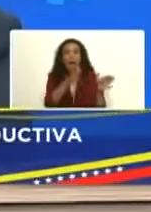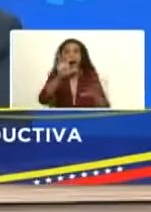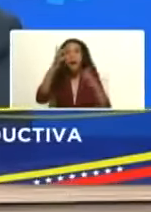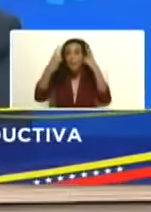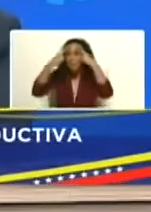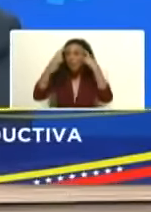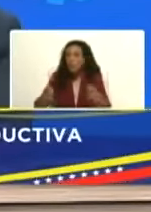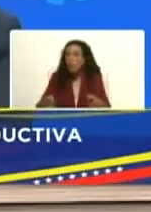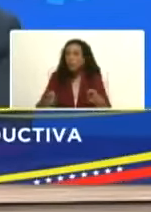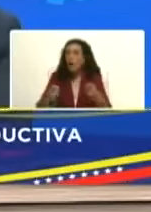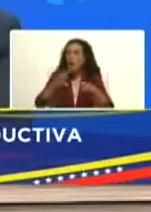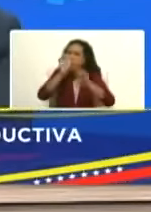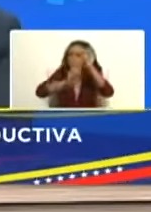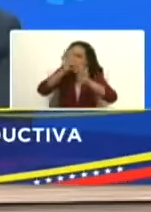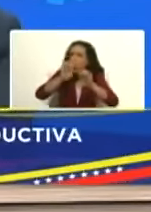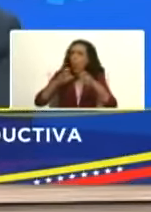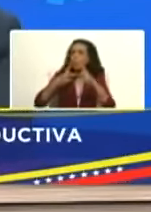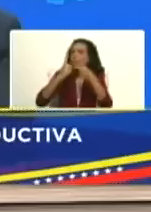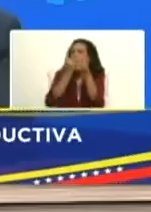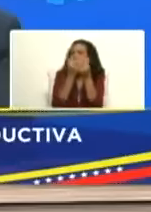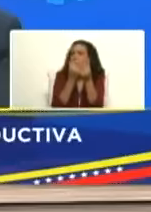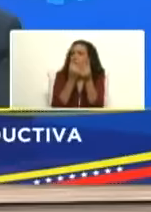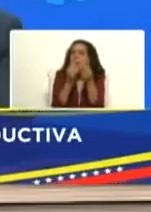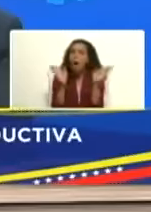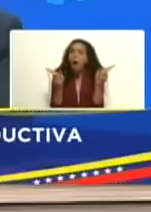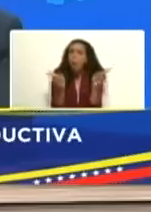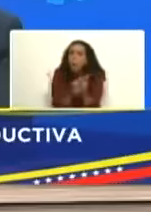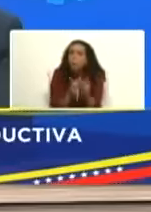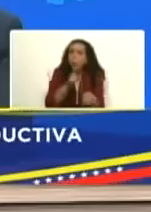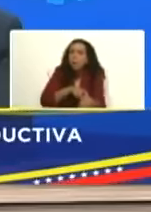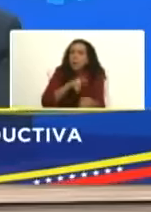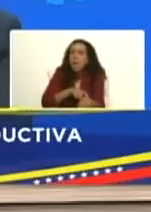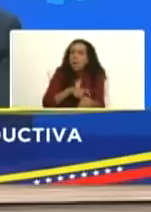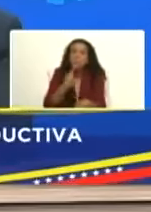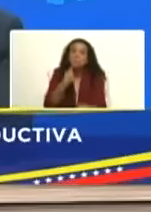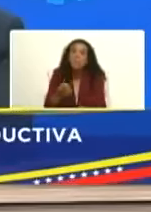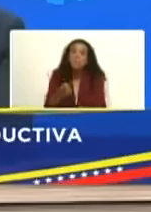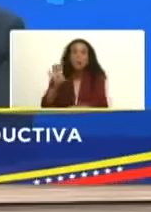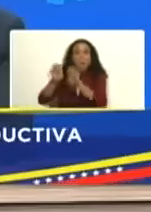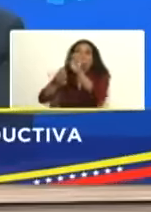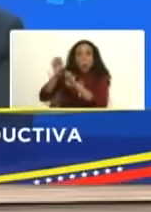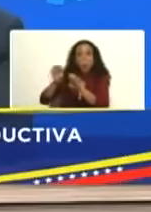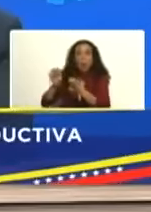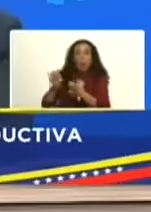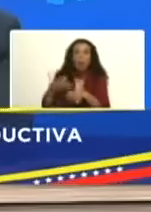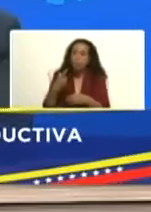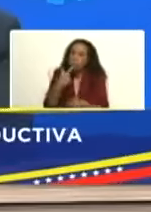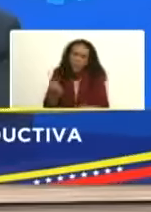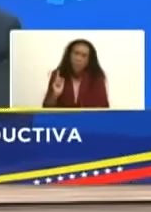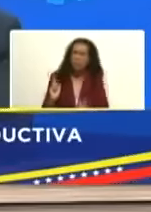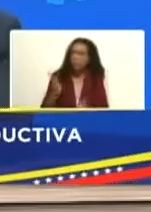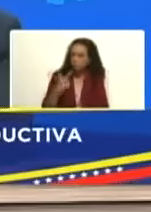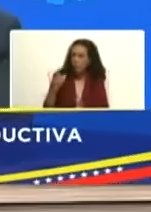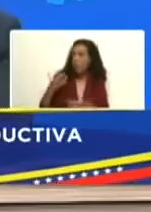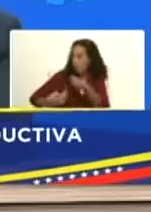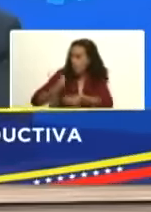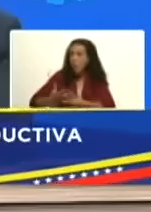expertos pudieran decir que es de corto plazo. Diga lo que diga, pero hagámoslo,